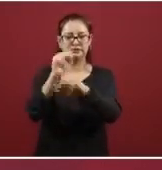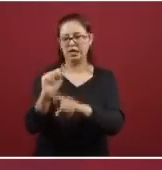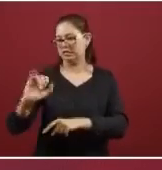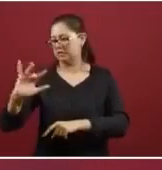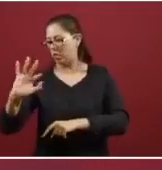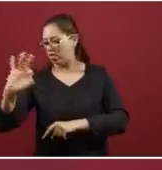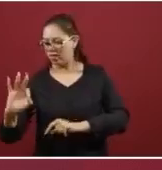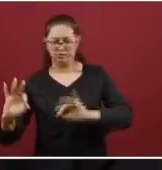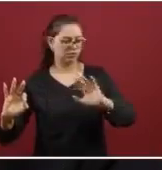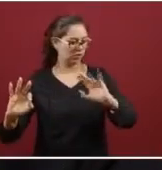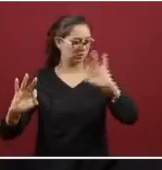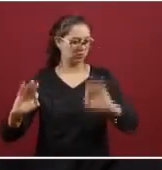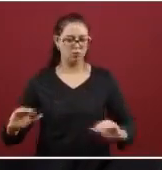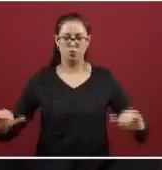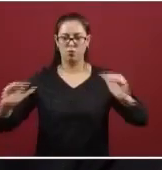igualdad,